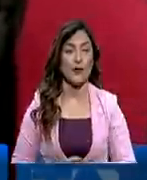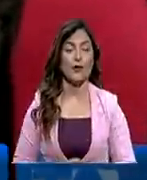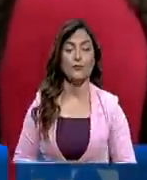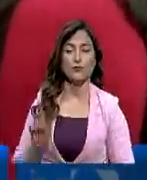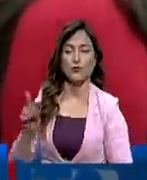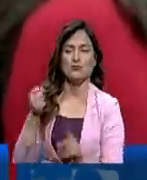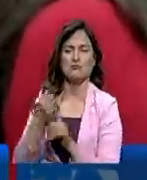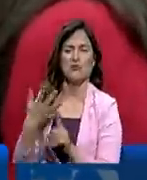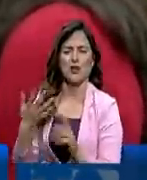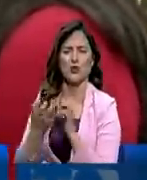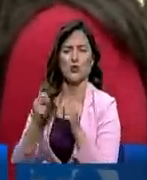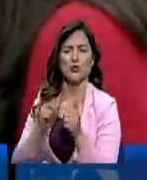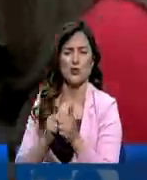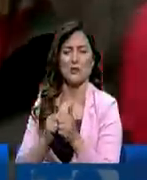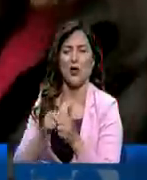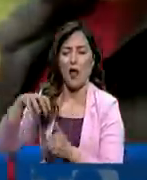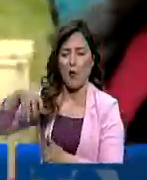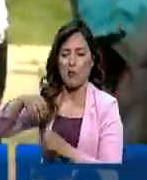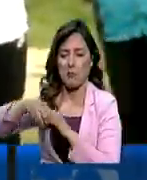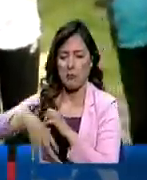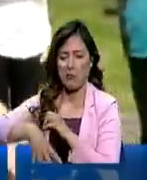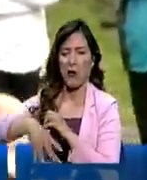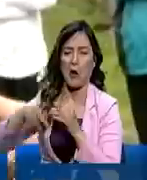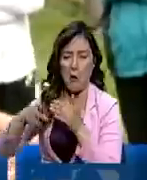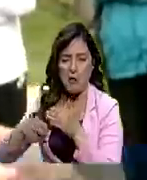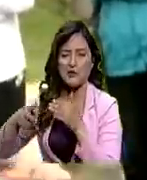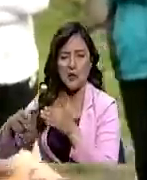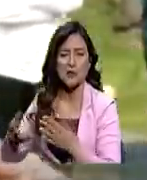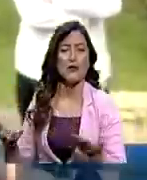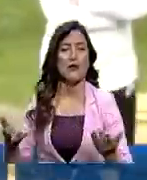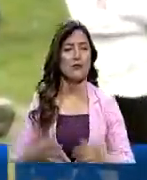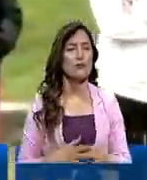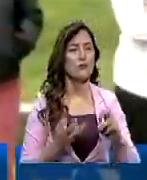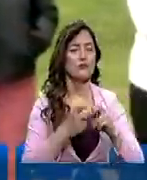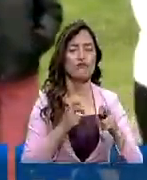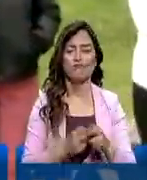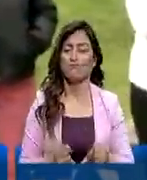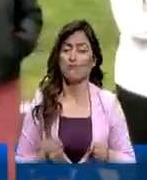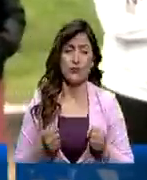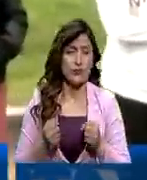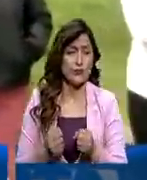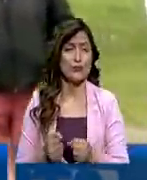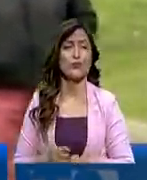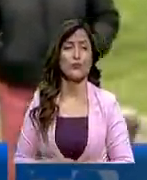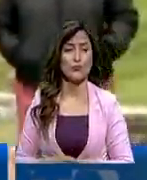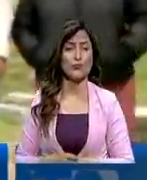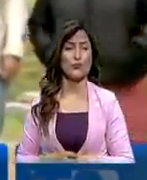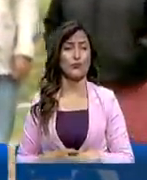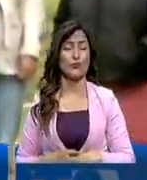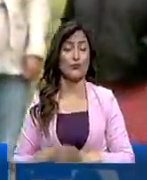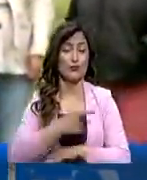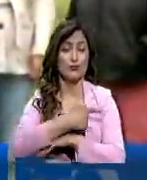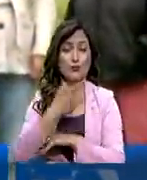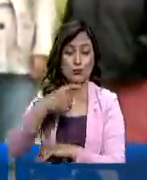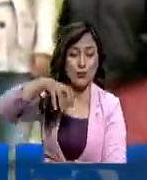caso esta intermitencia en el servicio de agua potable? Sí, es un problema muy grande porque hemos tenido, en el día no